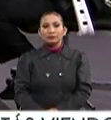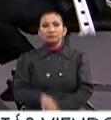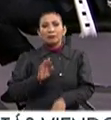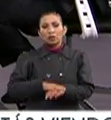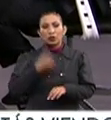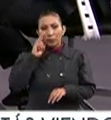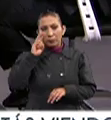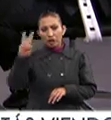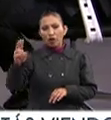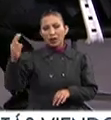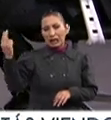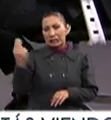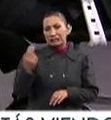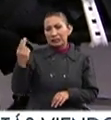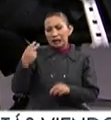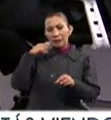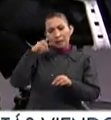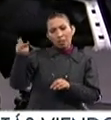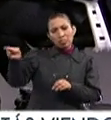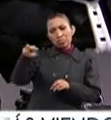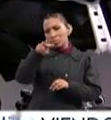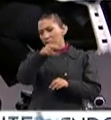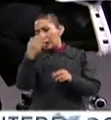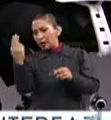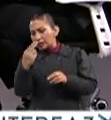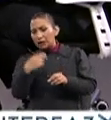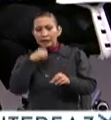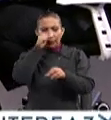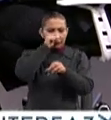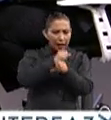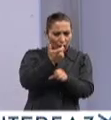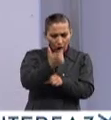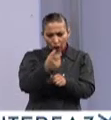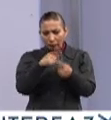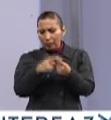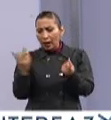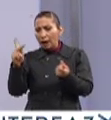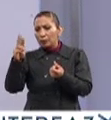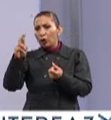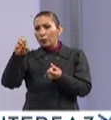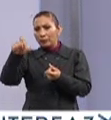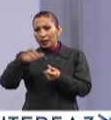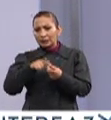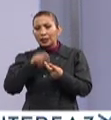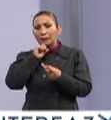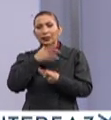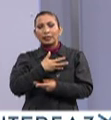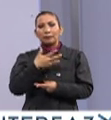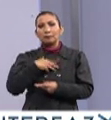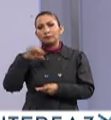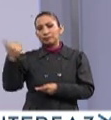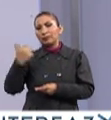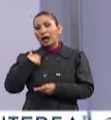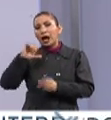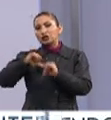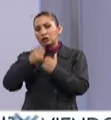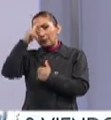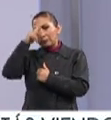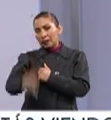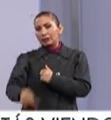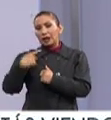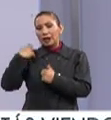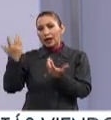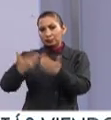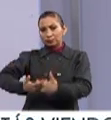se vieron las necesidades que tenían las empresas, que fue Secretaría de Economía, Promex, también tenemos que fue la Asociación Mexicana de la